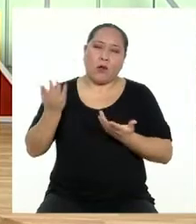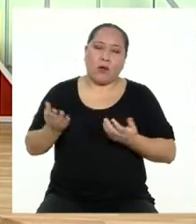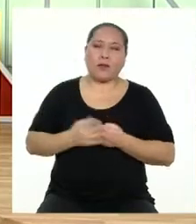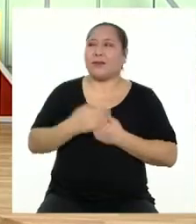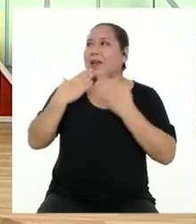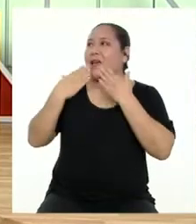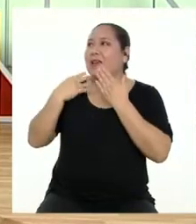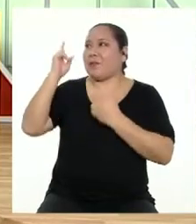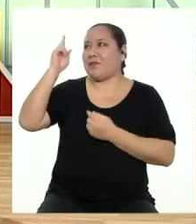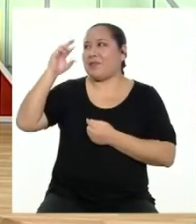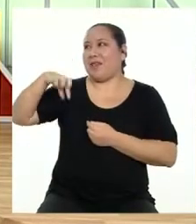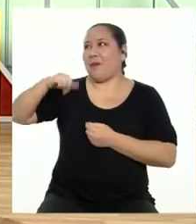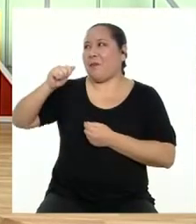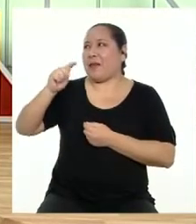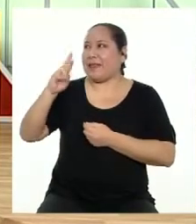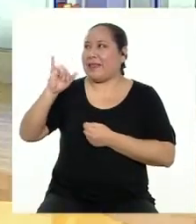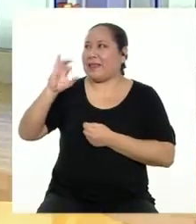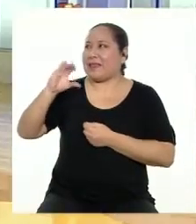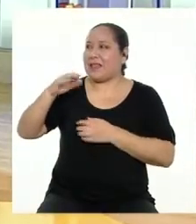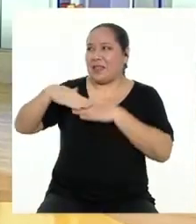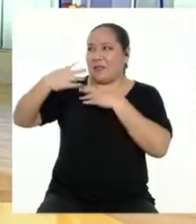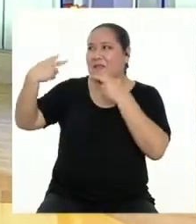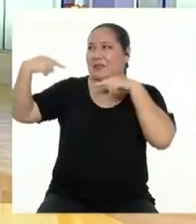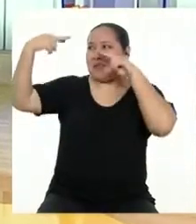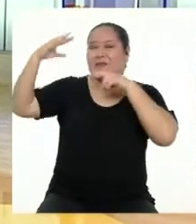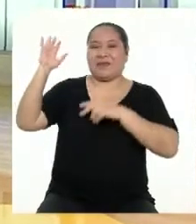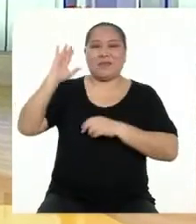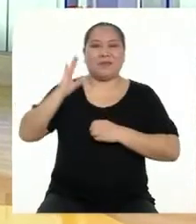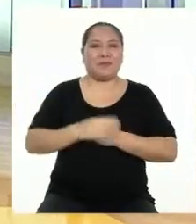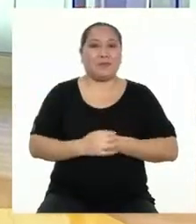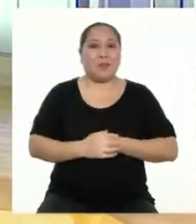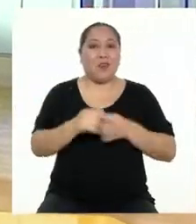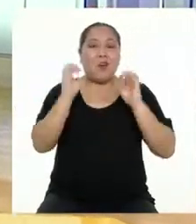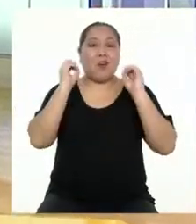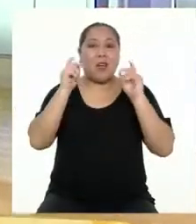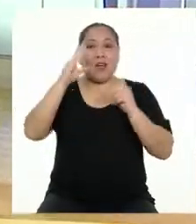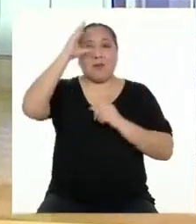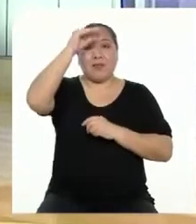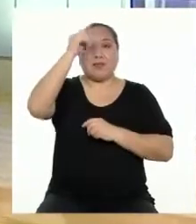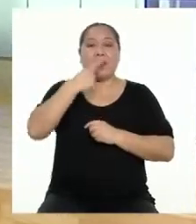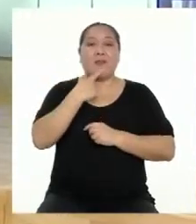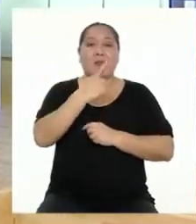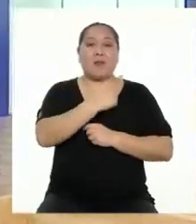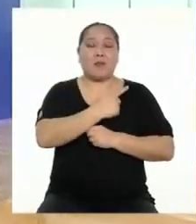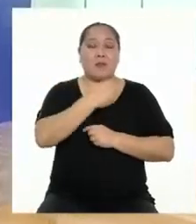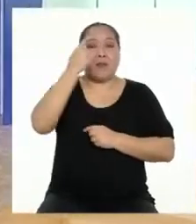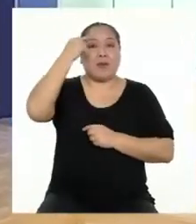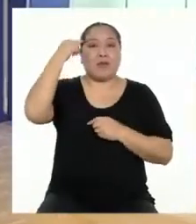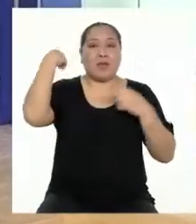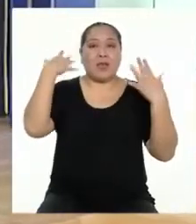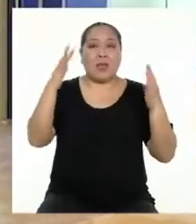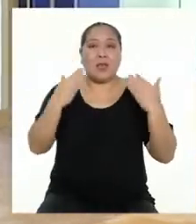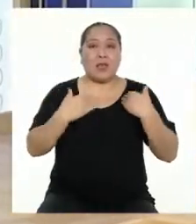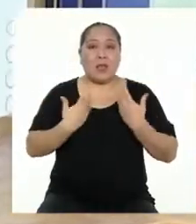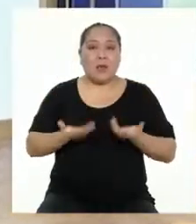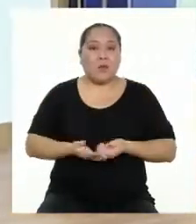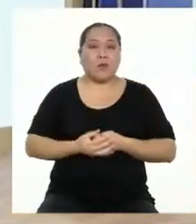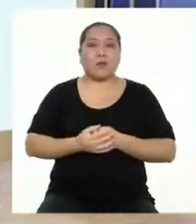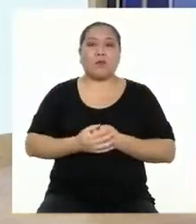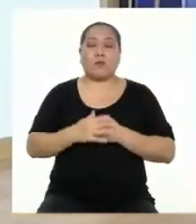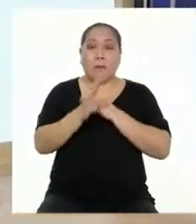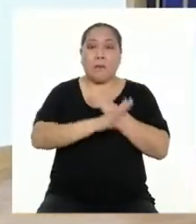o al menos postergar la satisfacción de otra. Un buen ejemplo es aquella familia que decide comprar productos alimenticios